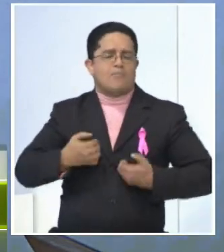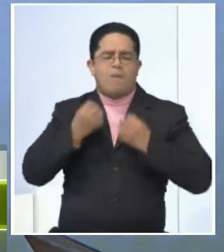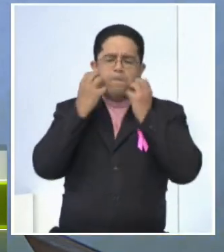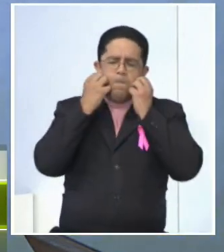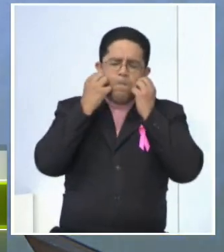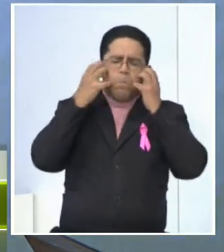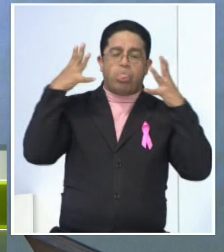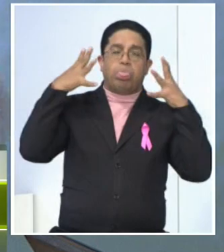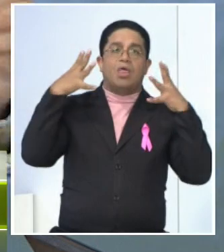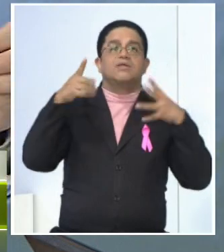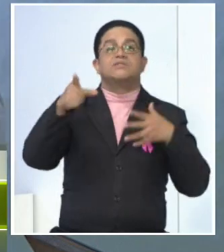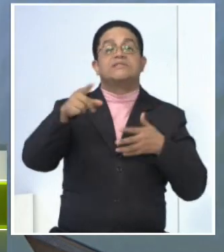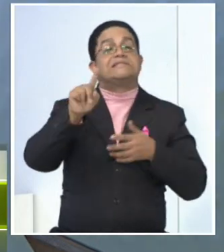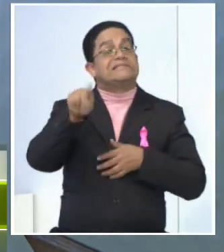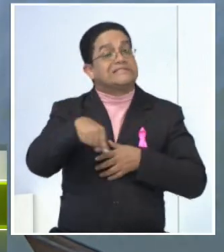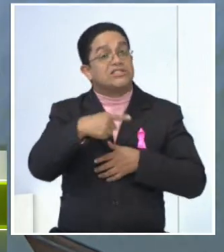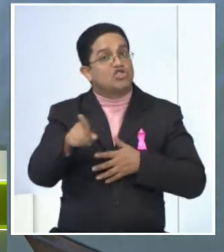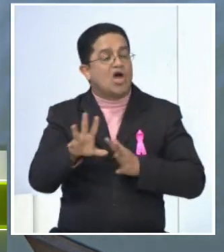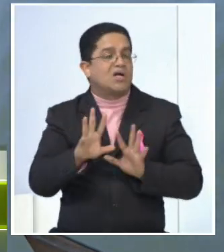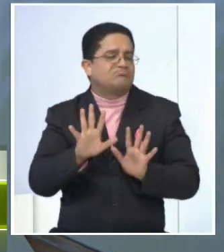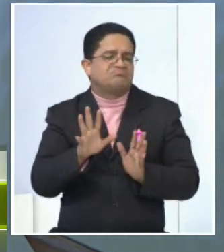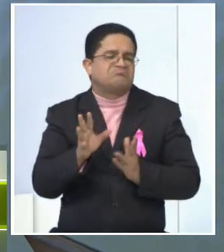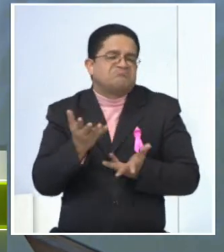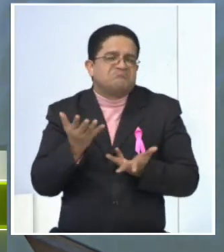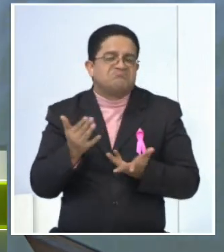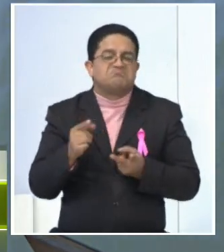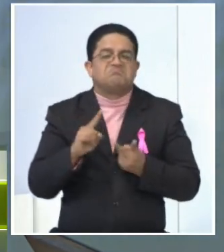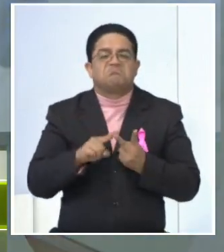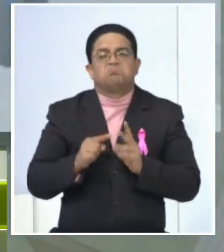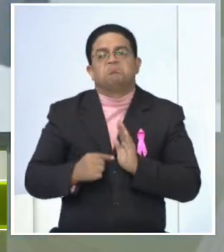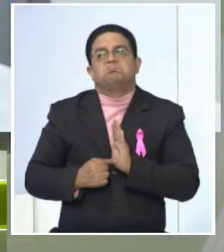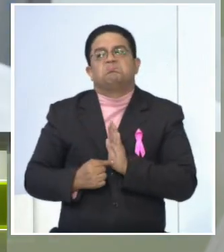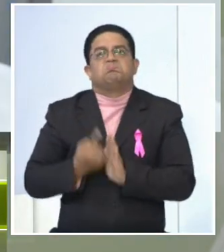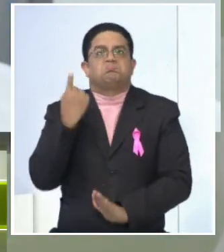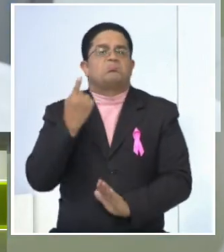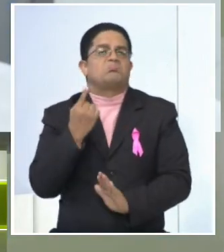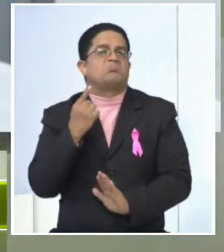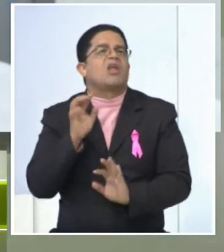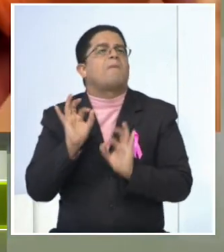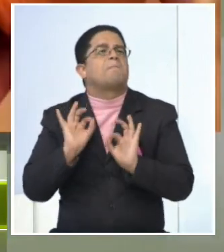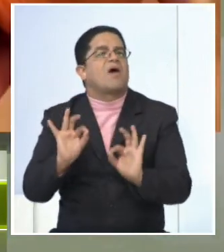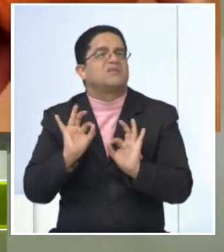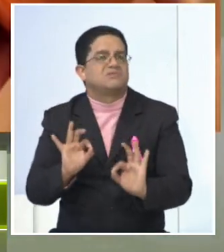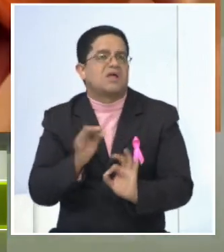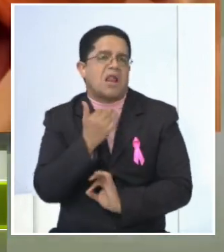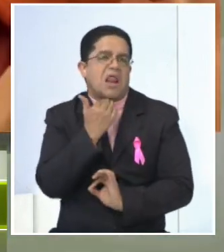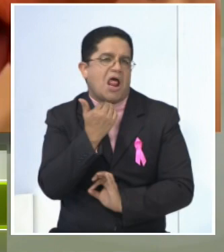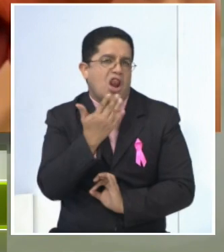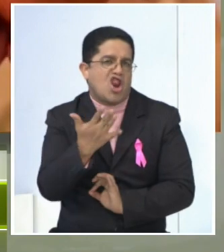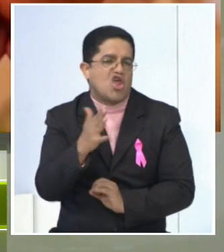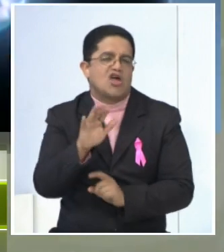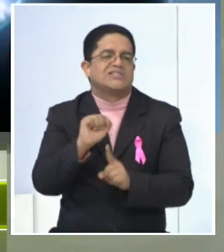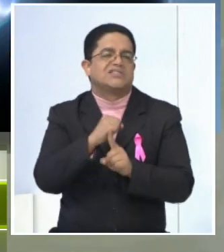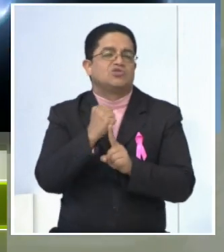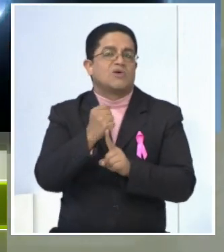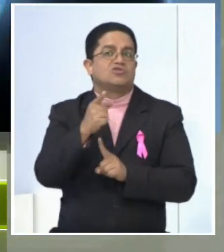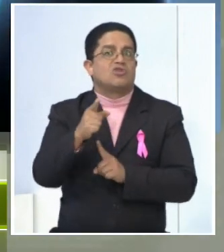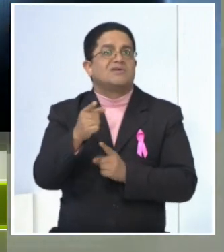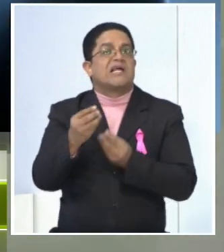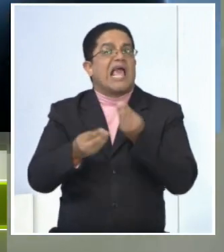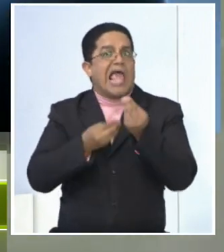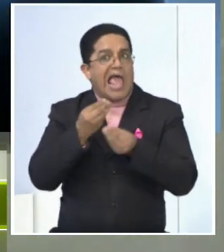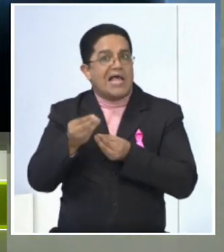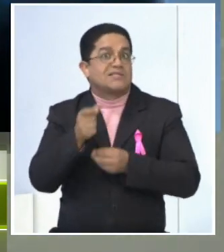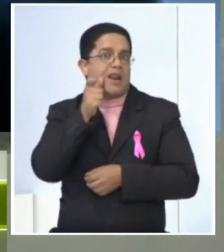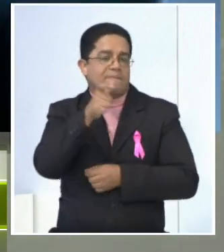alergia. Si no, entonces es una de estas, digamos que ocasiones especiales o uno de estos elementos aislados que pudieran darse de repente